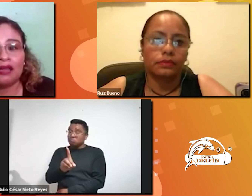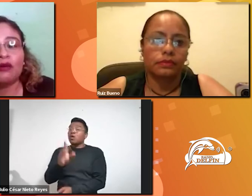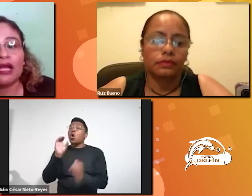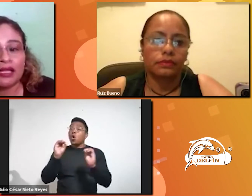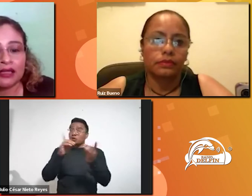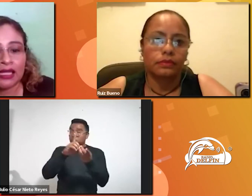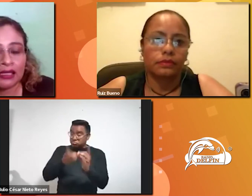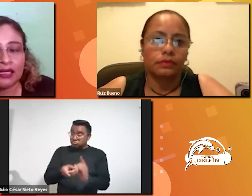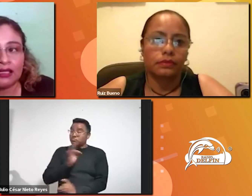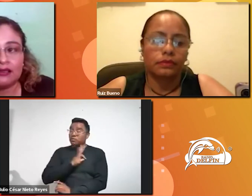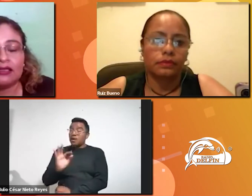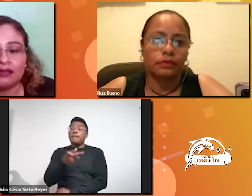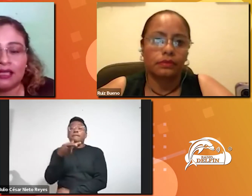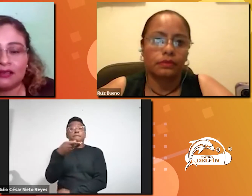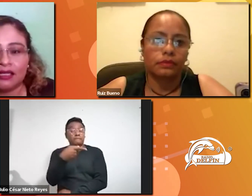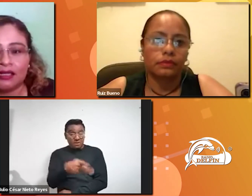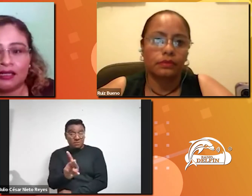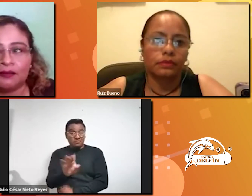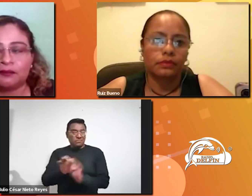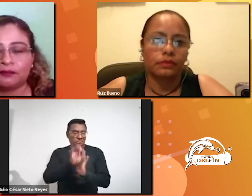problema que es lo que